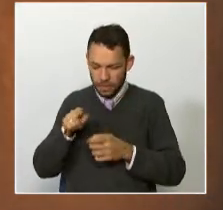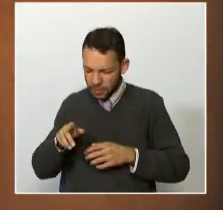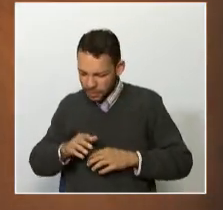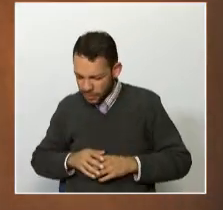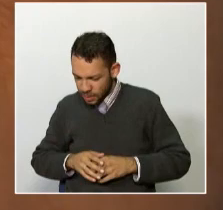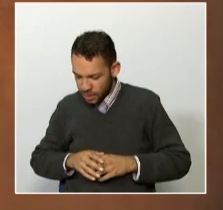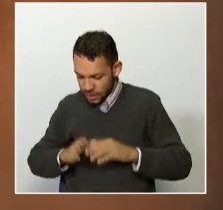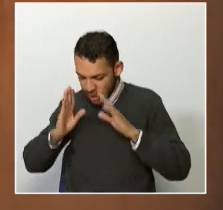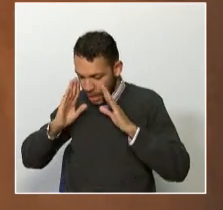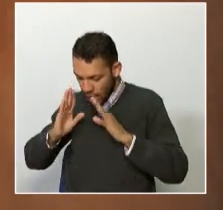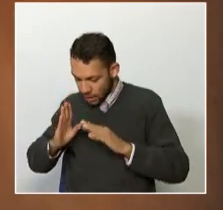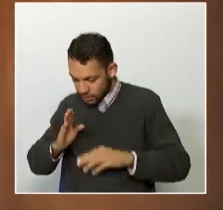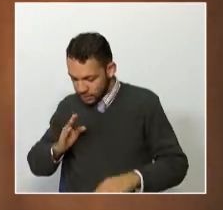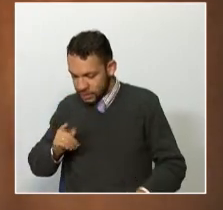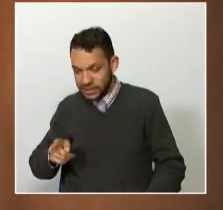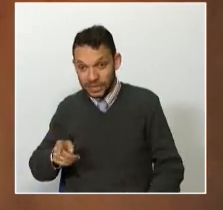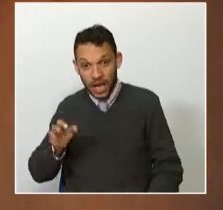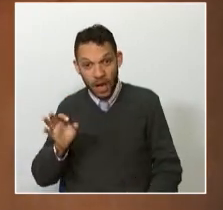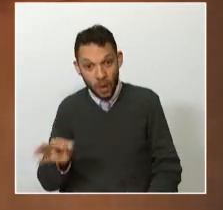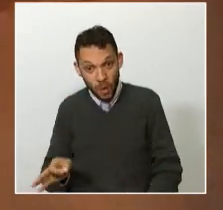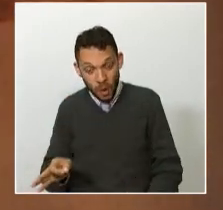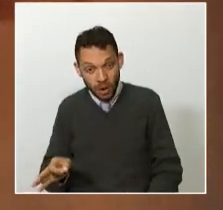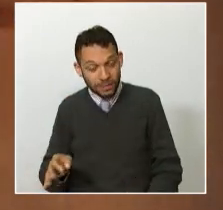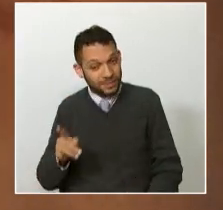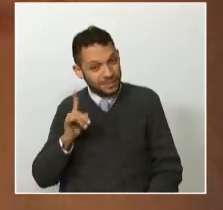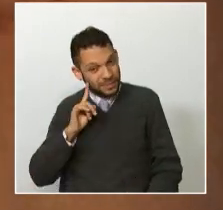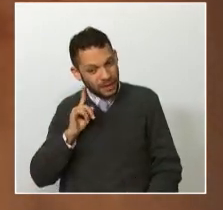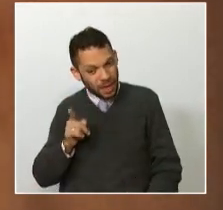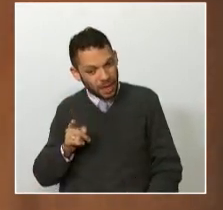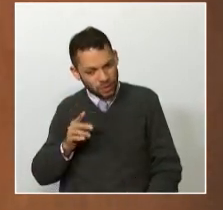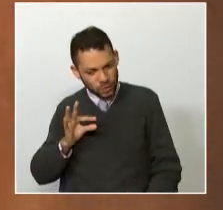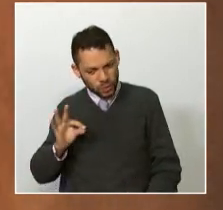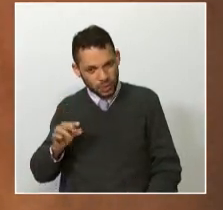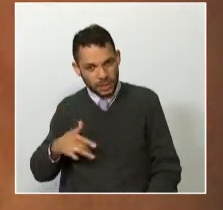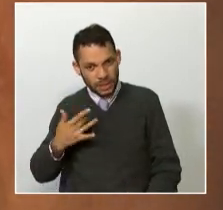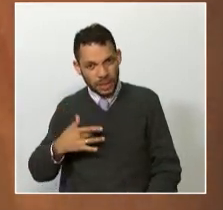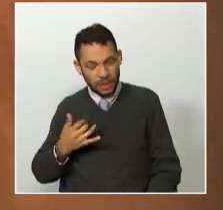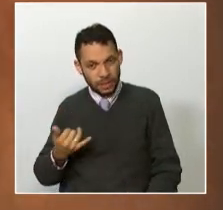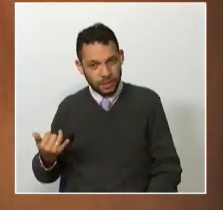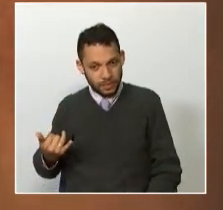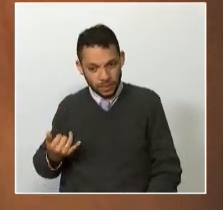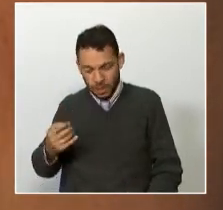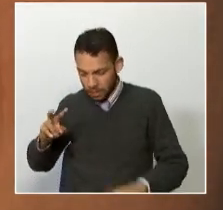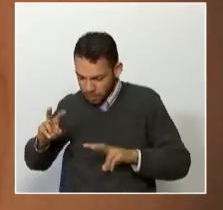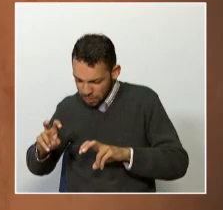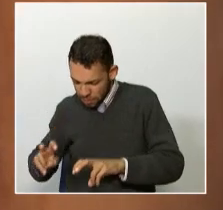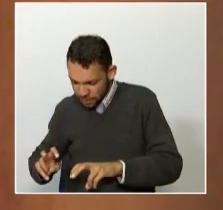podríamos acercar el micrófono y se nos escucha un ruido. Desde acá se alcanza a ver un clip.